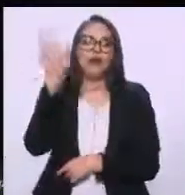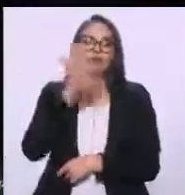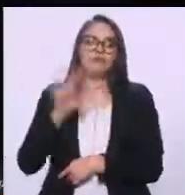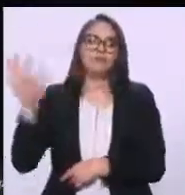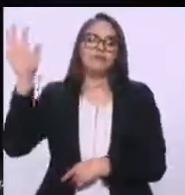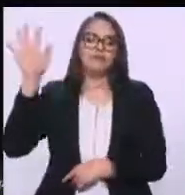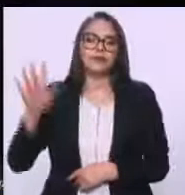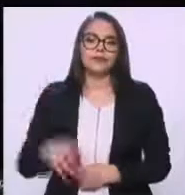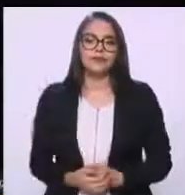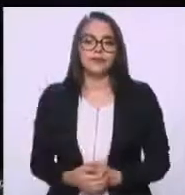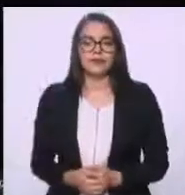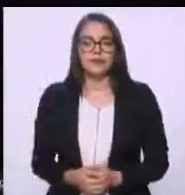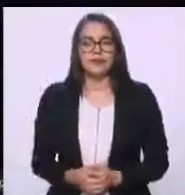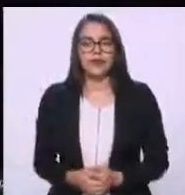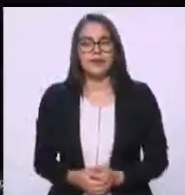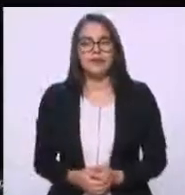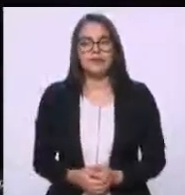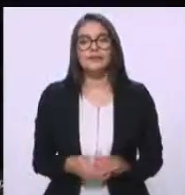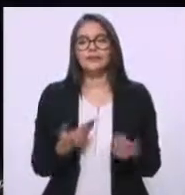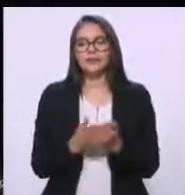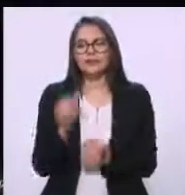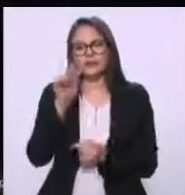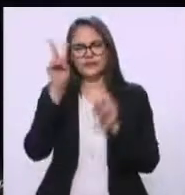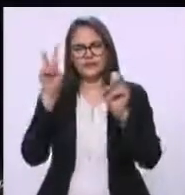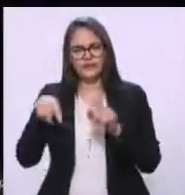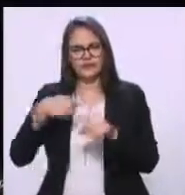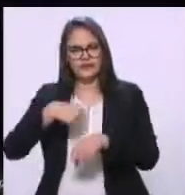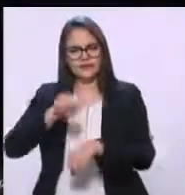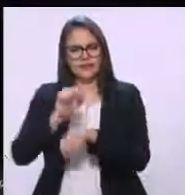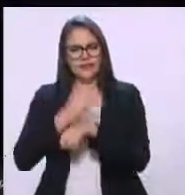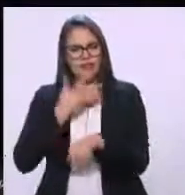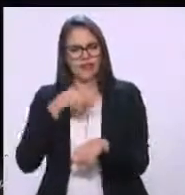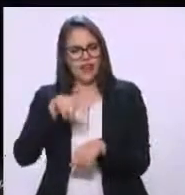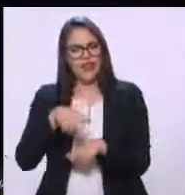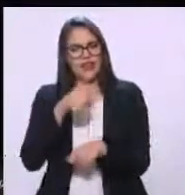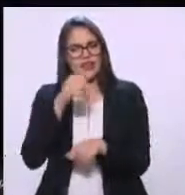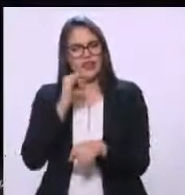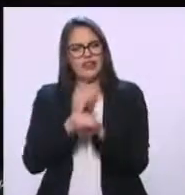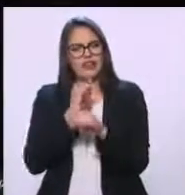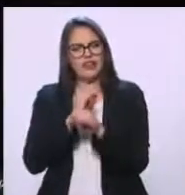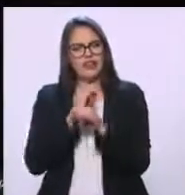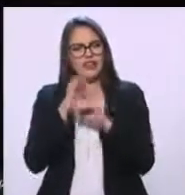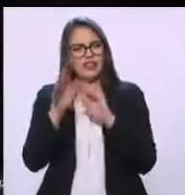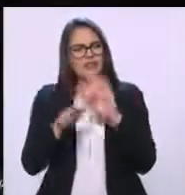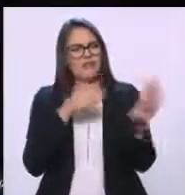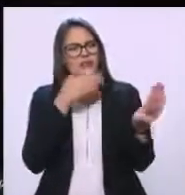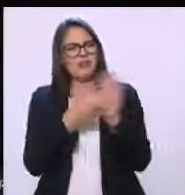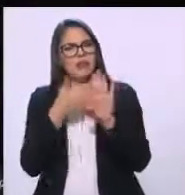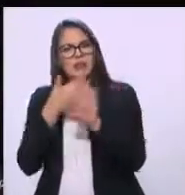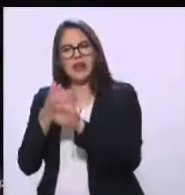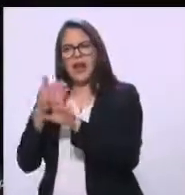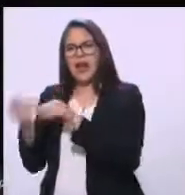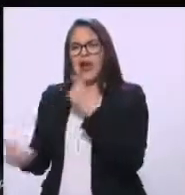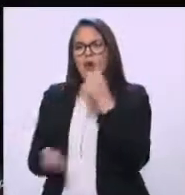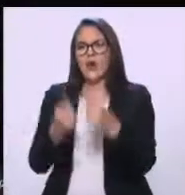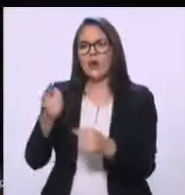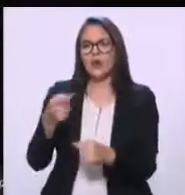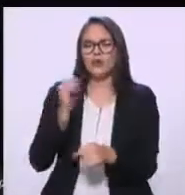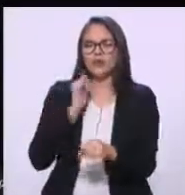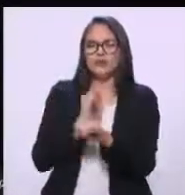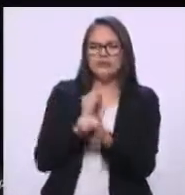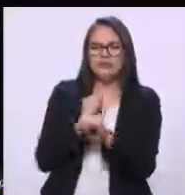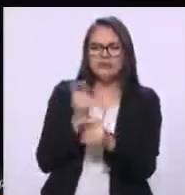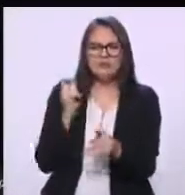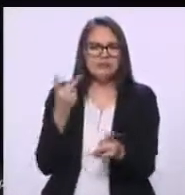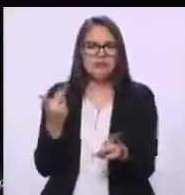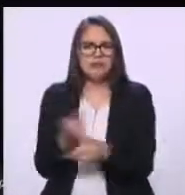otro tema de esta semana hubo ataques cibernéticos a algunas dependencias de gobierno. Detállanos